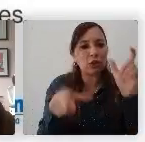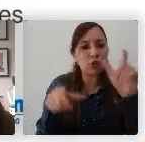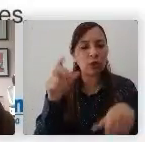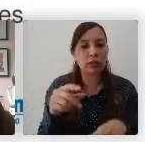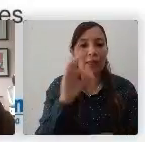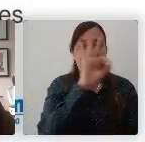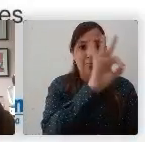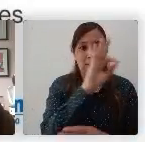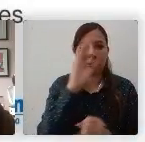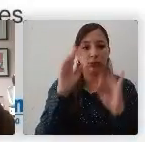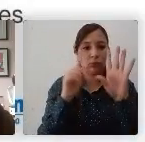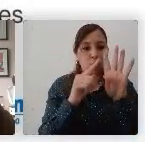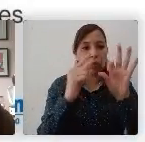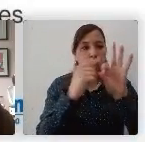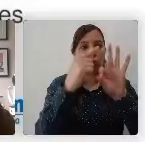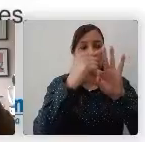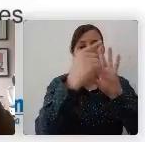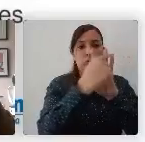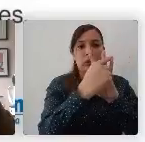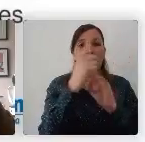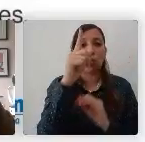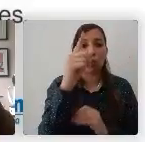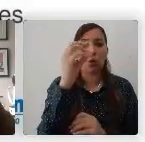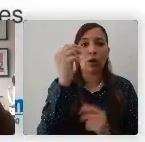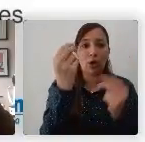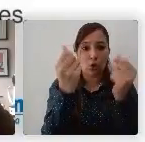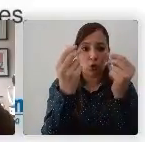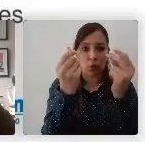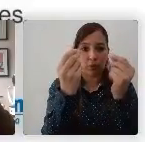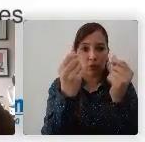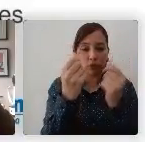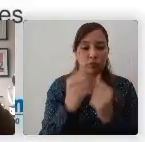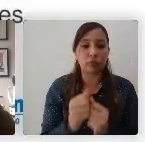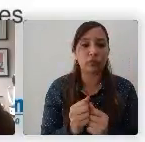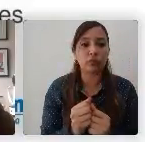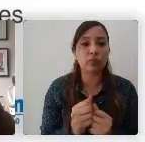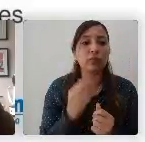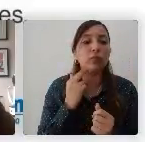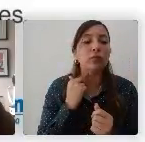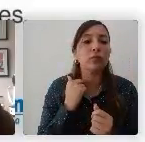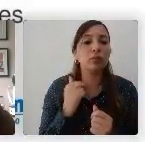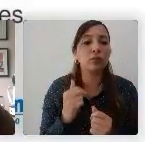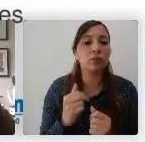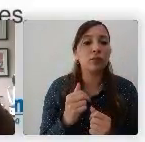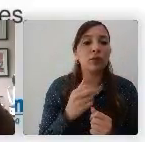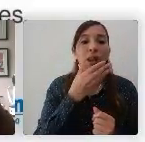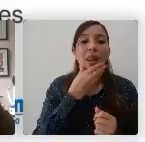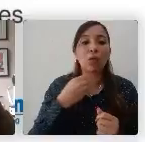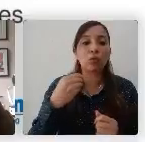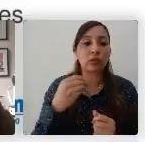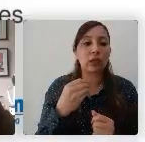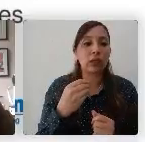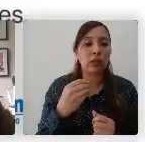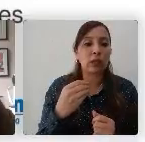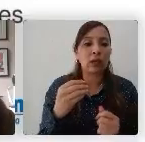y en el aspecto social si es que hablamos del aspecto económico estamos hablando de esta demanda creciente por estas